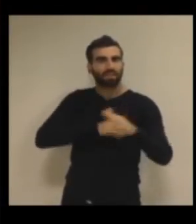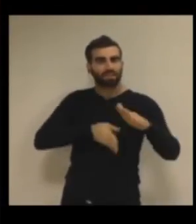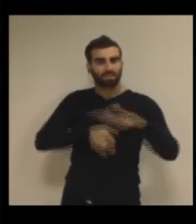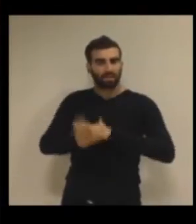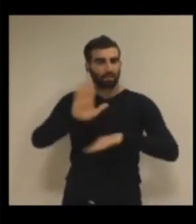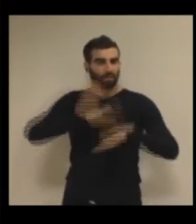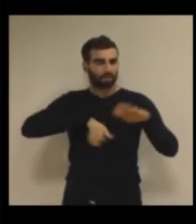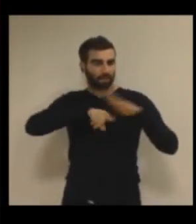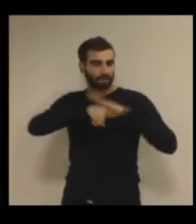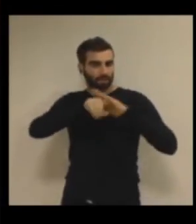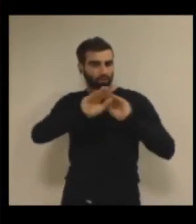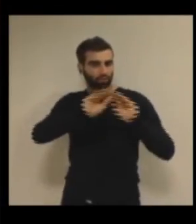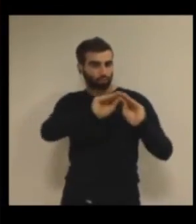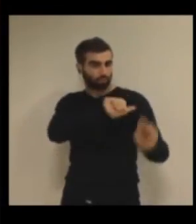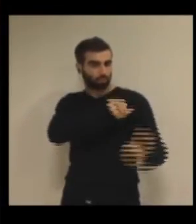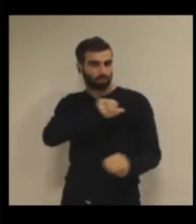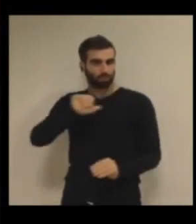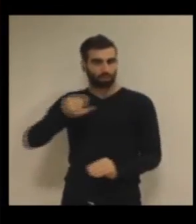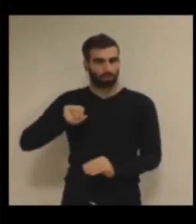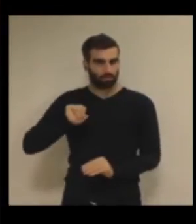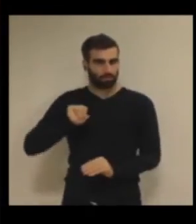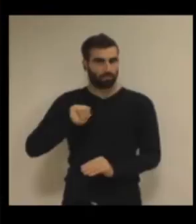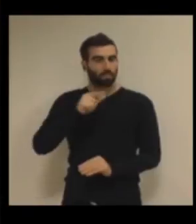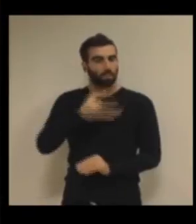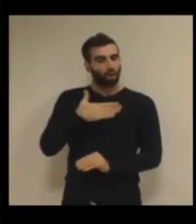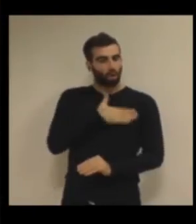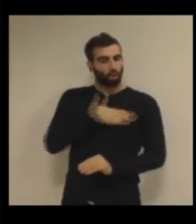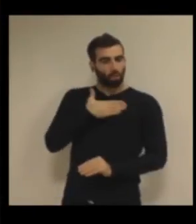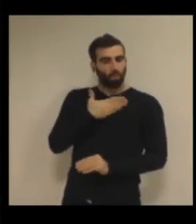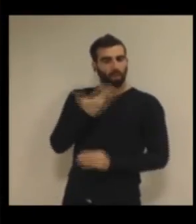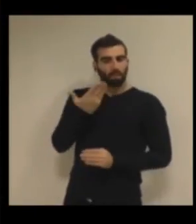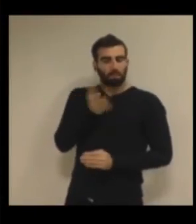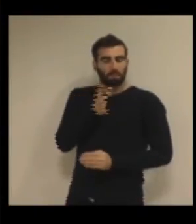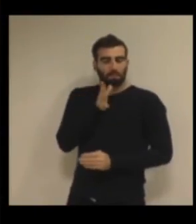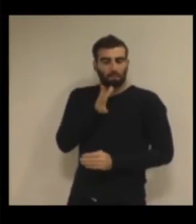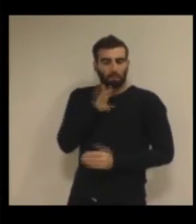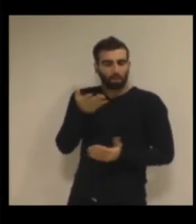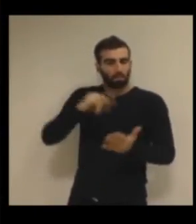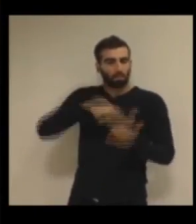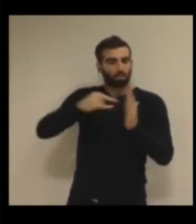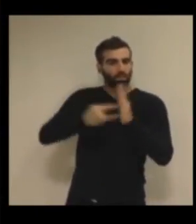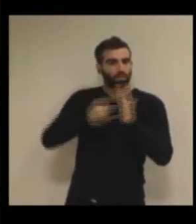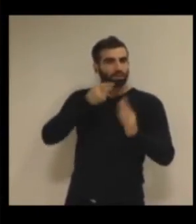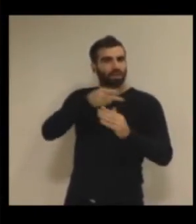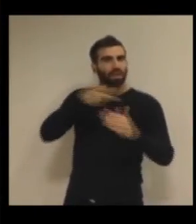decir, que está mucho más cómoda utilizando la tecnología que hemos hecho en el proyecto